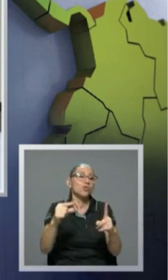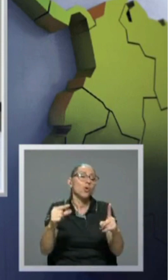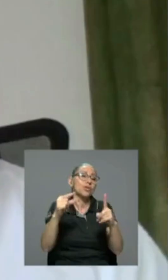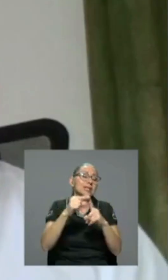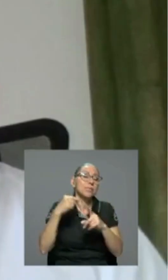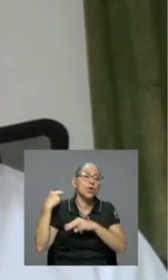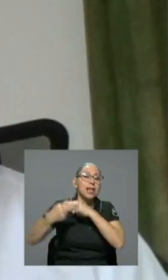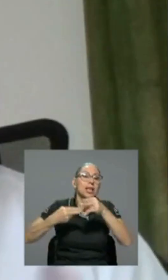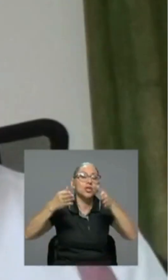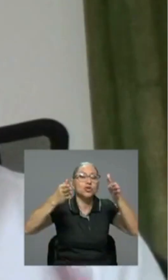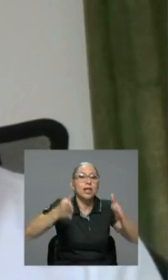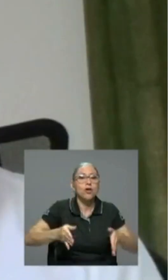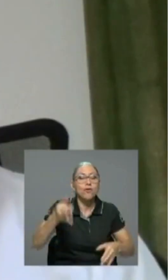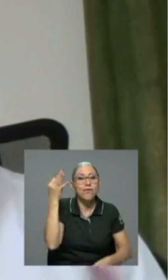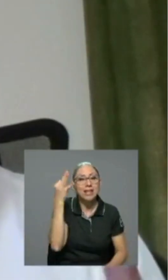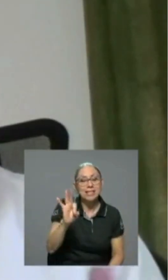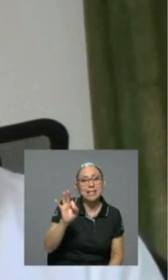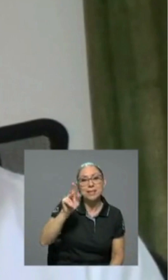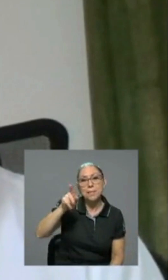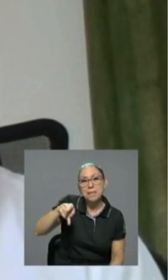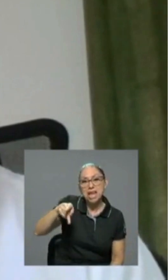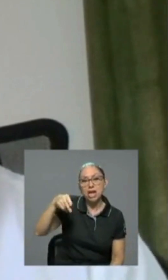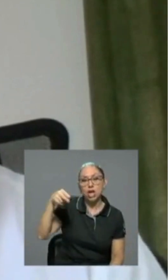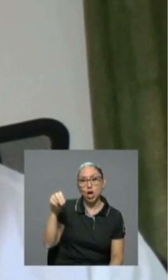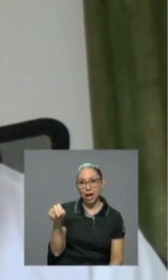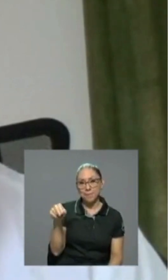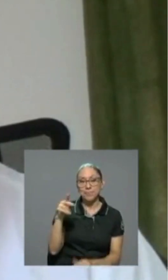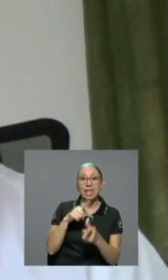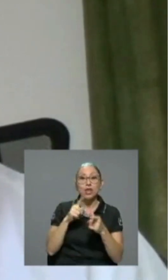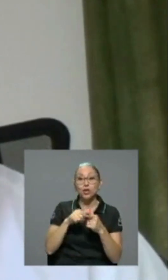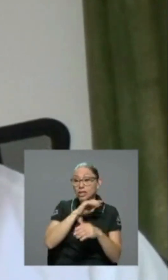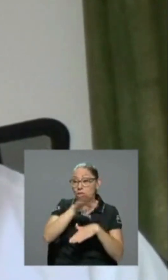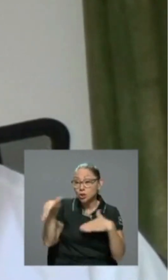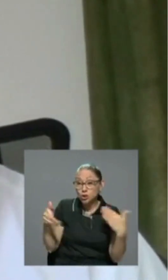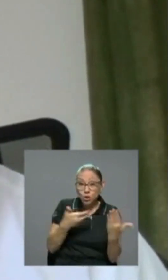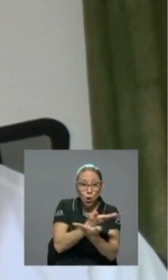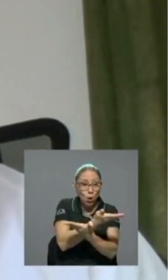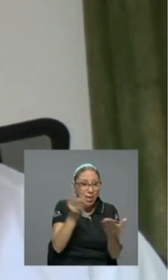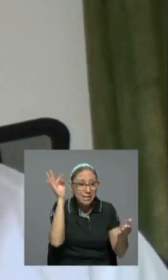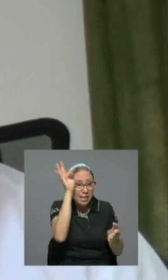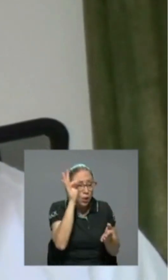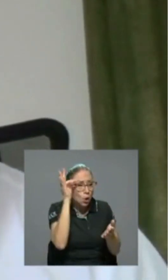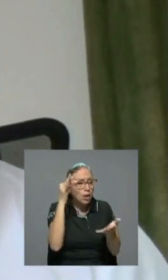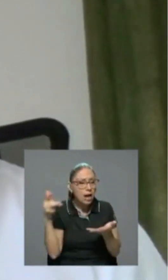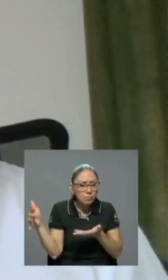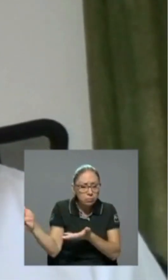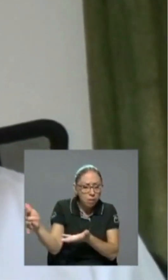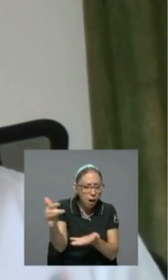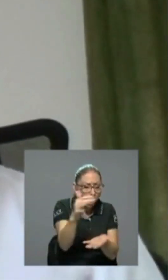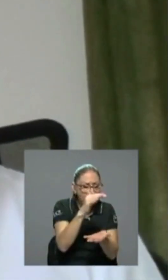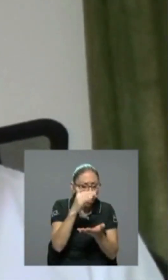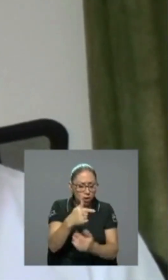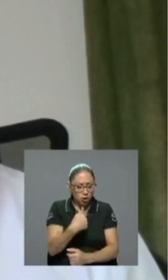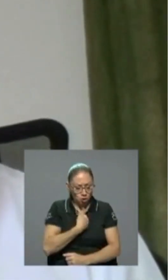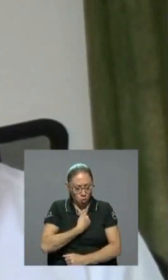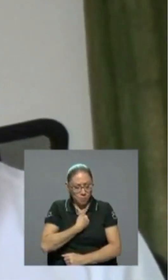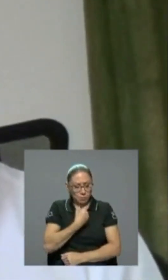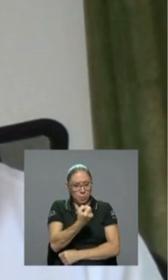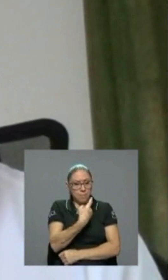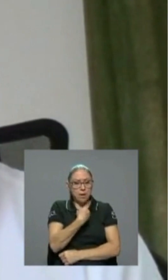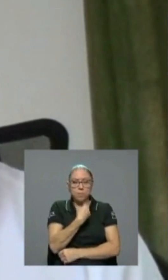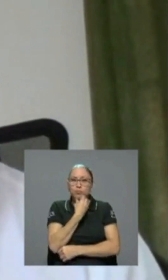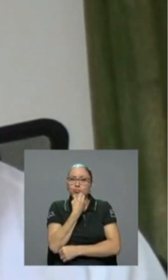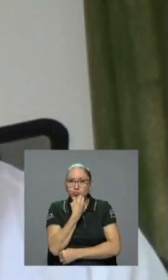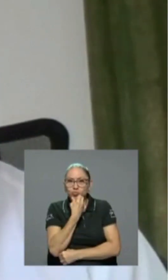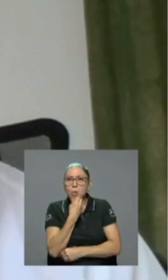Nora. Entonces, toda esta bagaje teórico me llevó a estudiar, a preguntarme, bueno, ¿qué